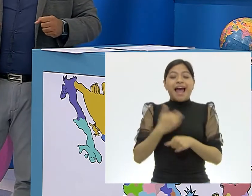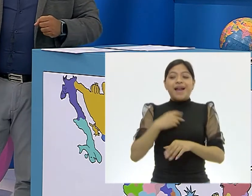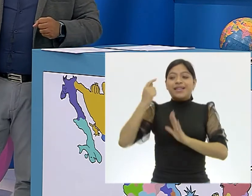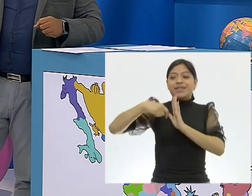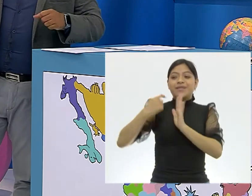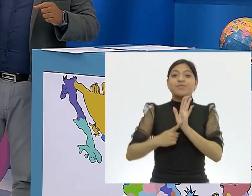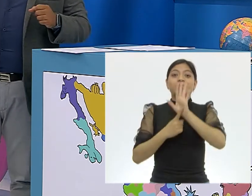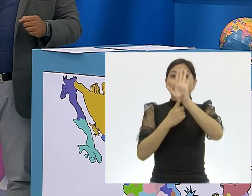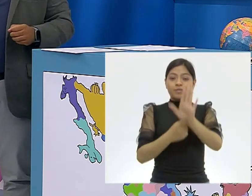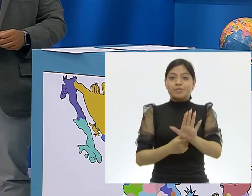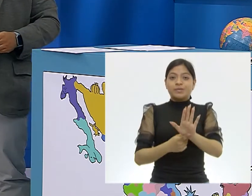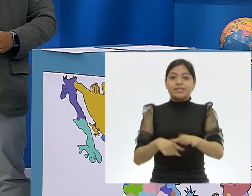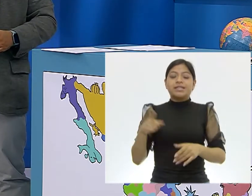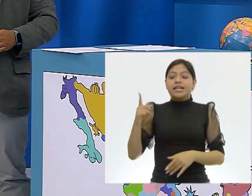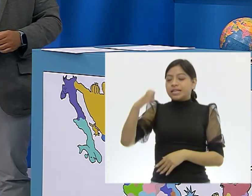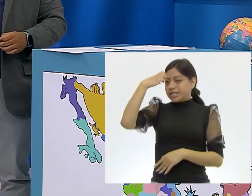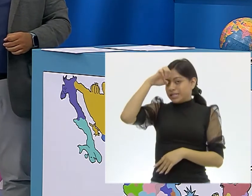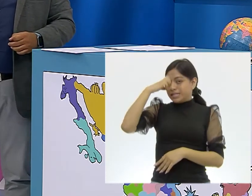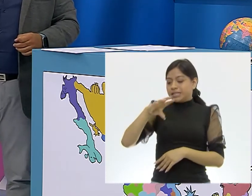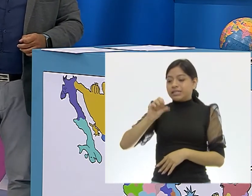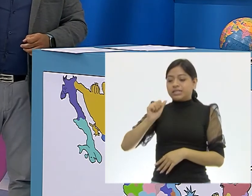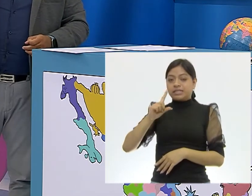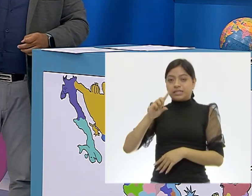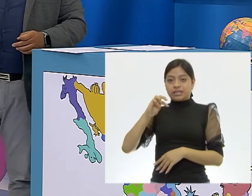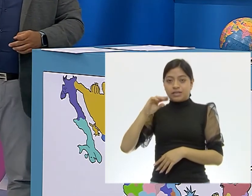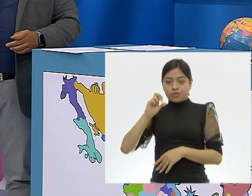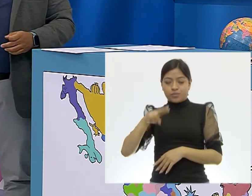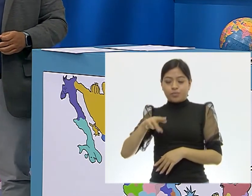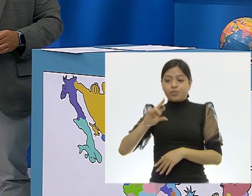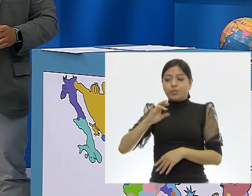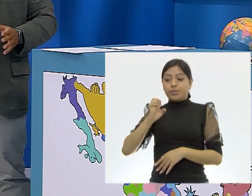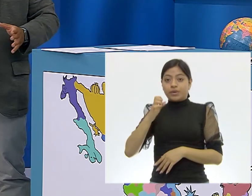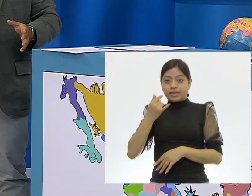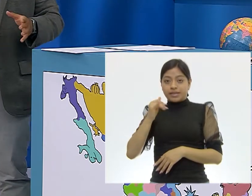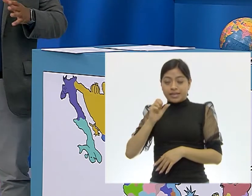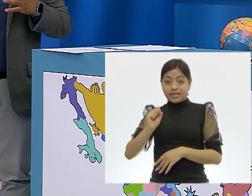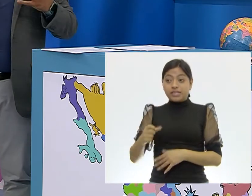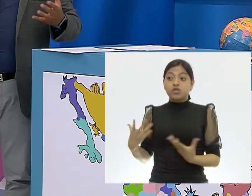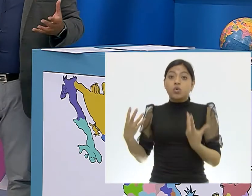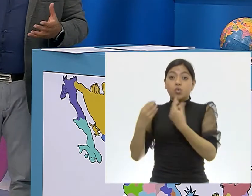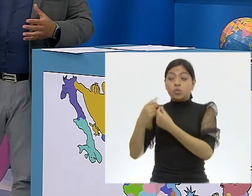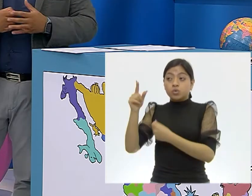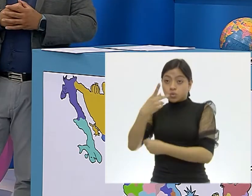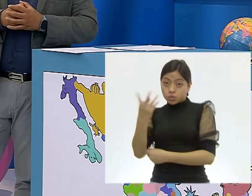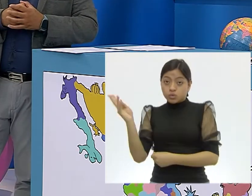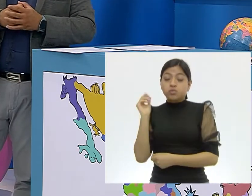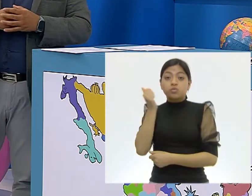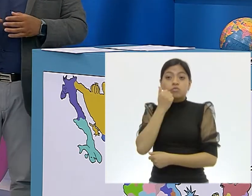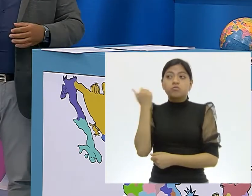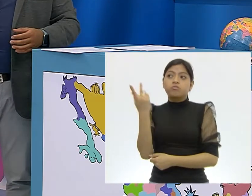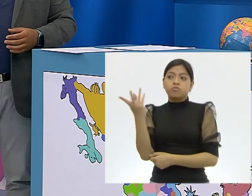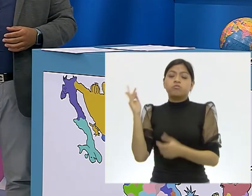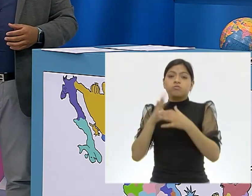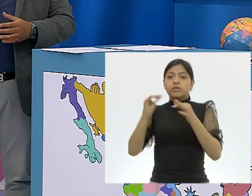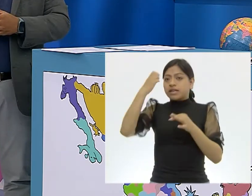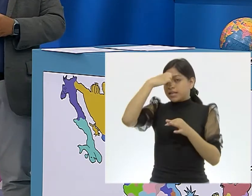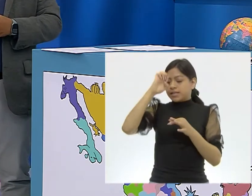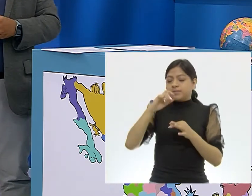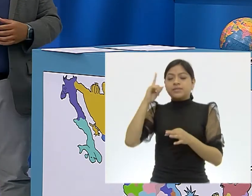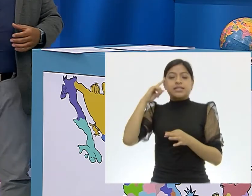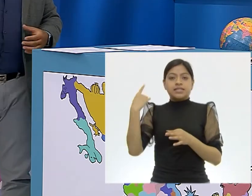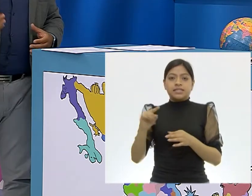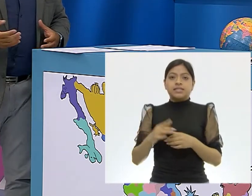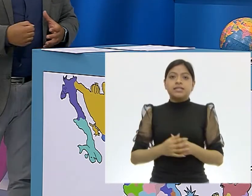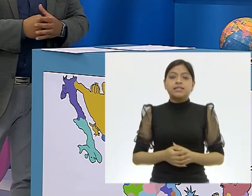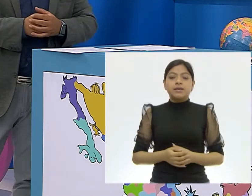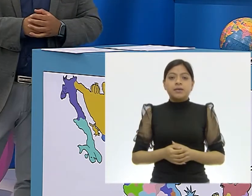que nos presentó nuestro especialista Salomón Reyes. Él, junto con sus alumnos, nos van a explicar las experiencias que han tenido en algunos